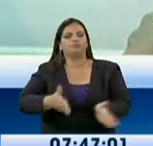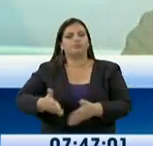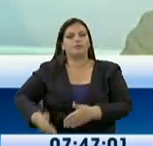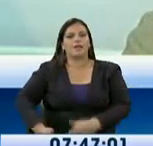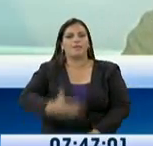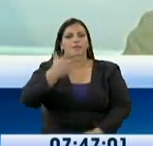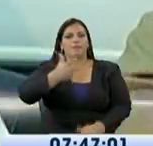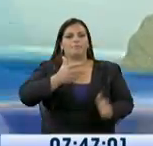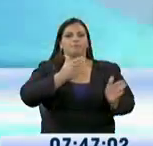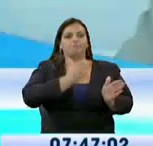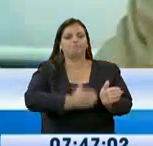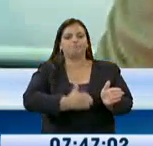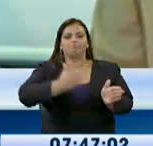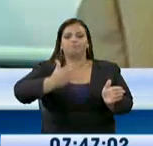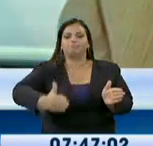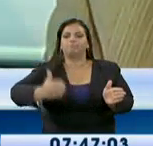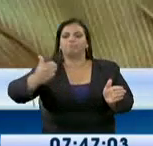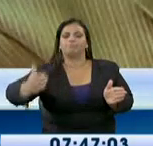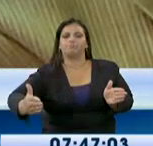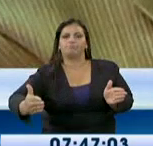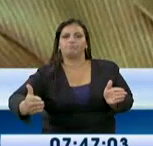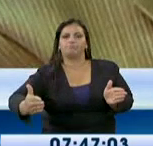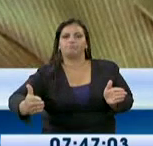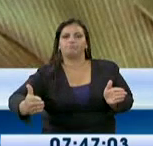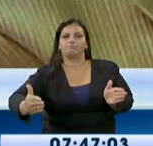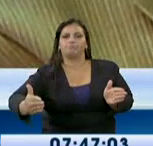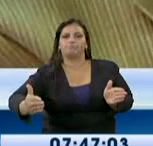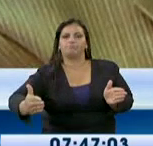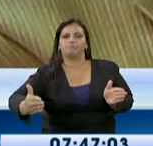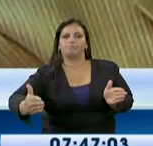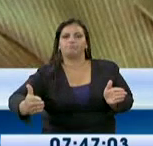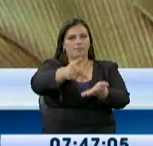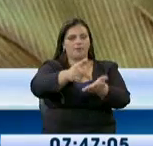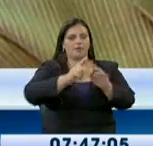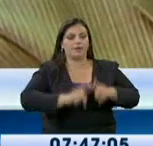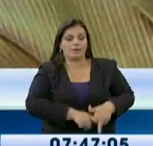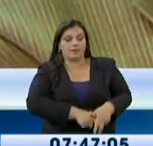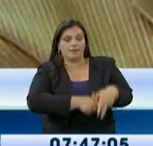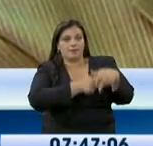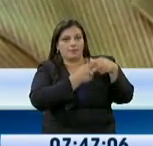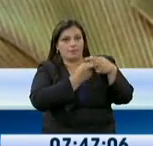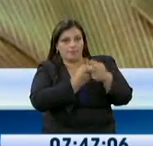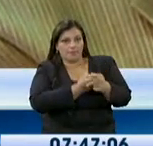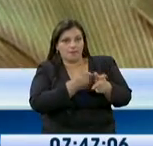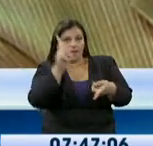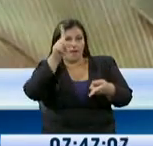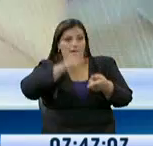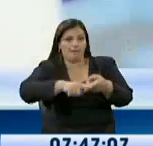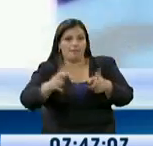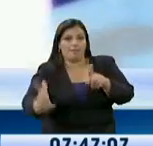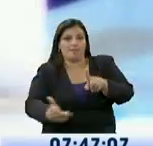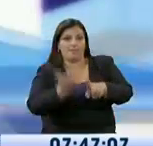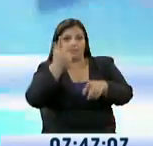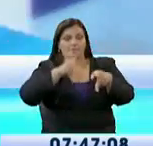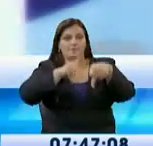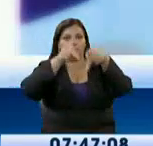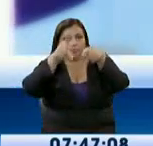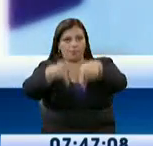fases a la perimetral. Desde el inicio de la perimetral hasta el tercer puente, usted